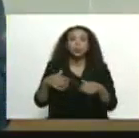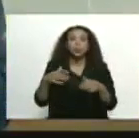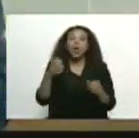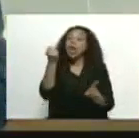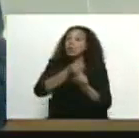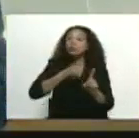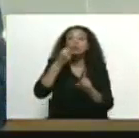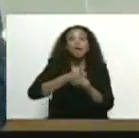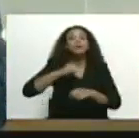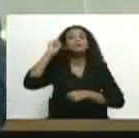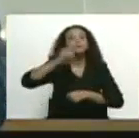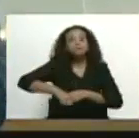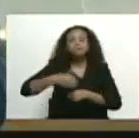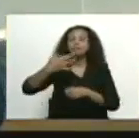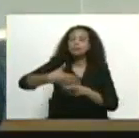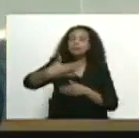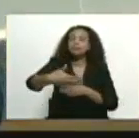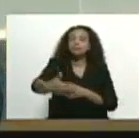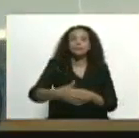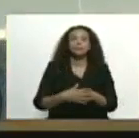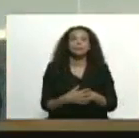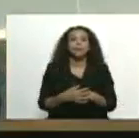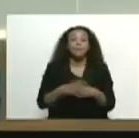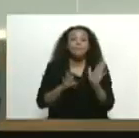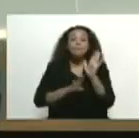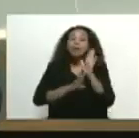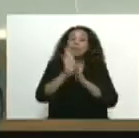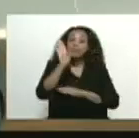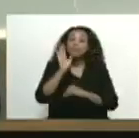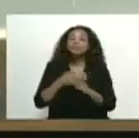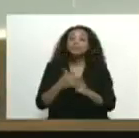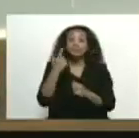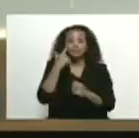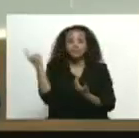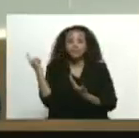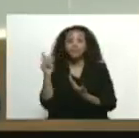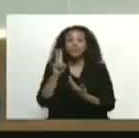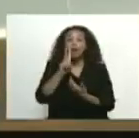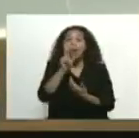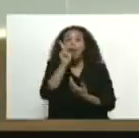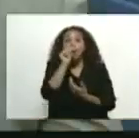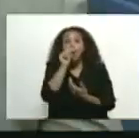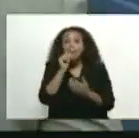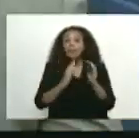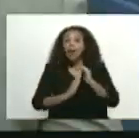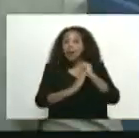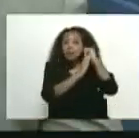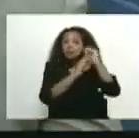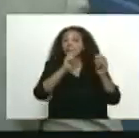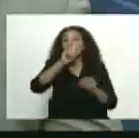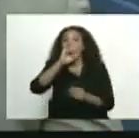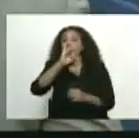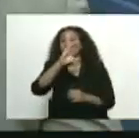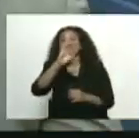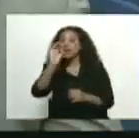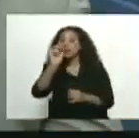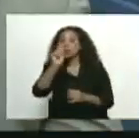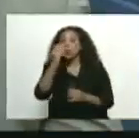luchar siempre para avanzar. Y aquí tenemos a Víctor Clara, este joven líder, cantante.